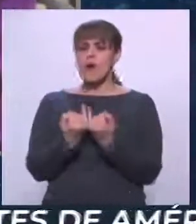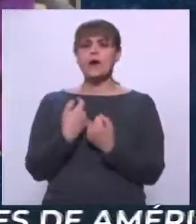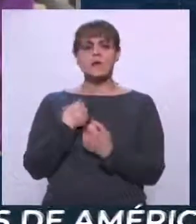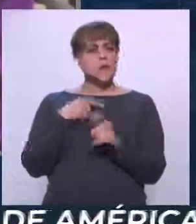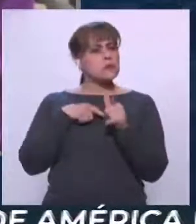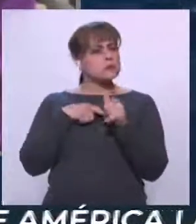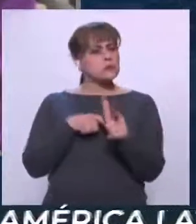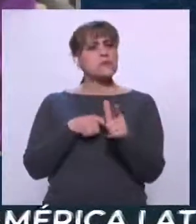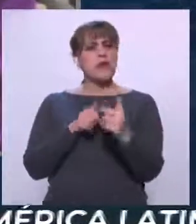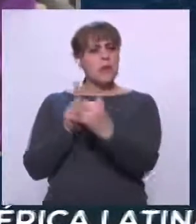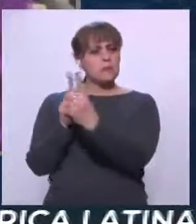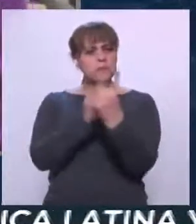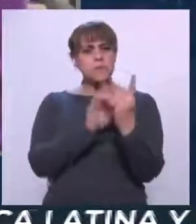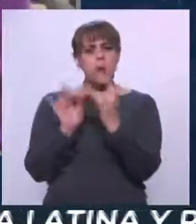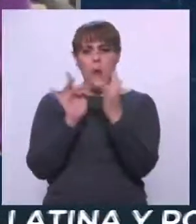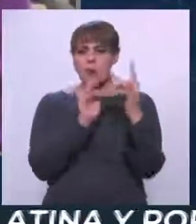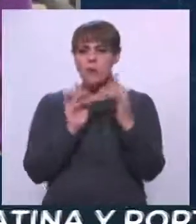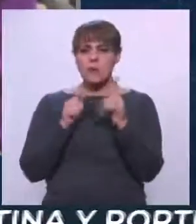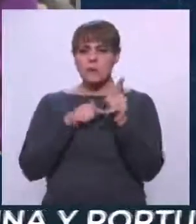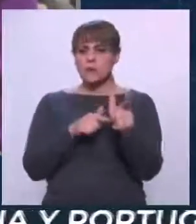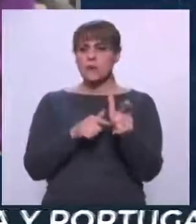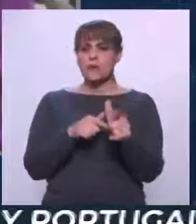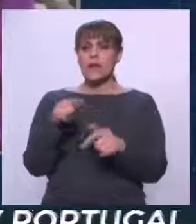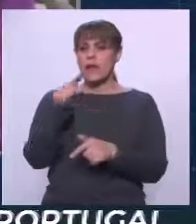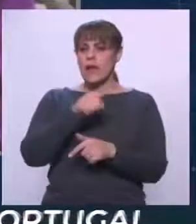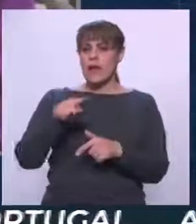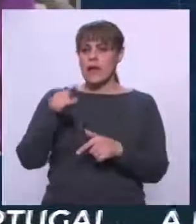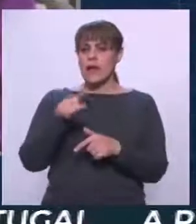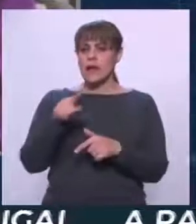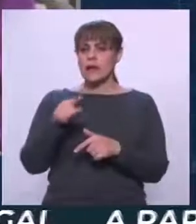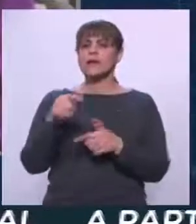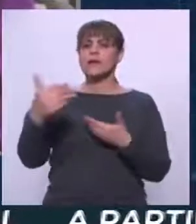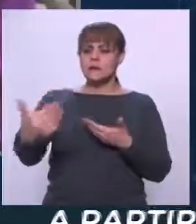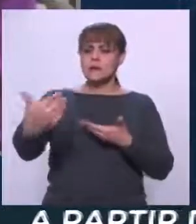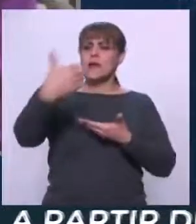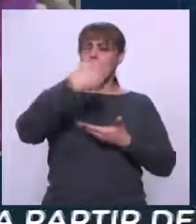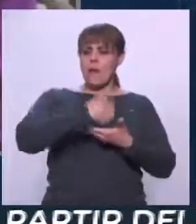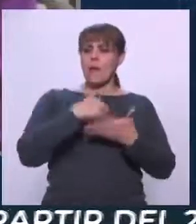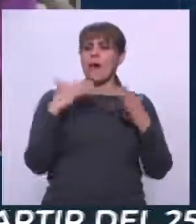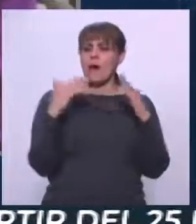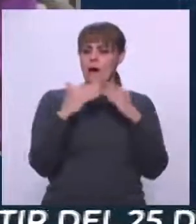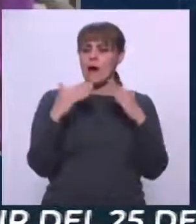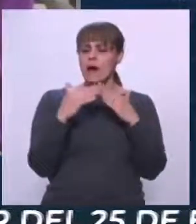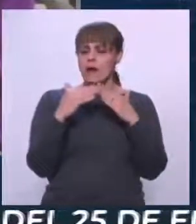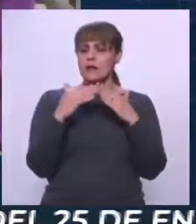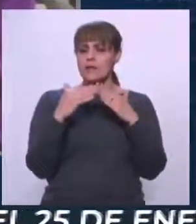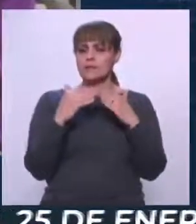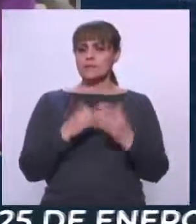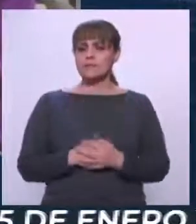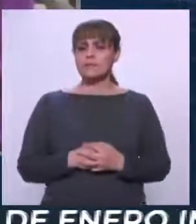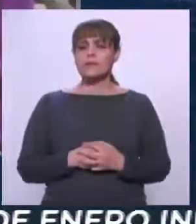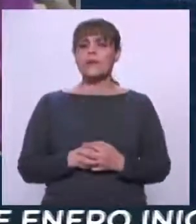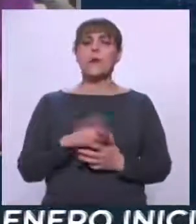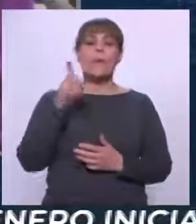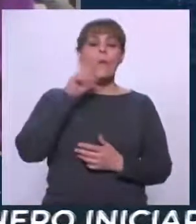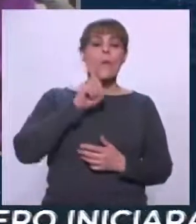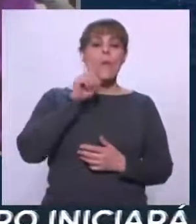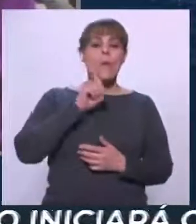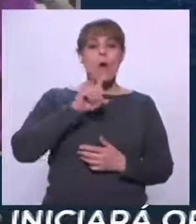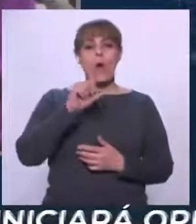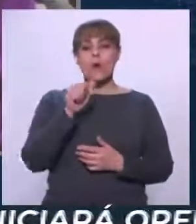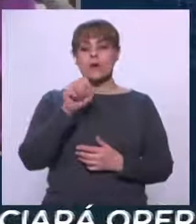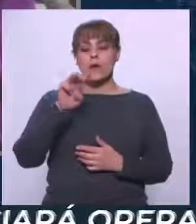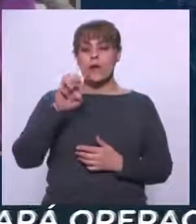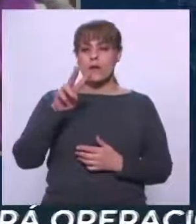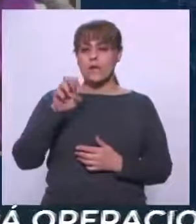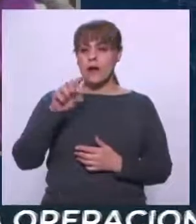tratando después, pero ellas sí se molestaban en venir hasta mi casa. Y con Evangelina pues todavía la